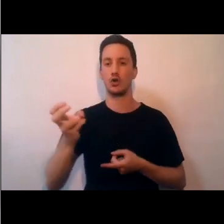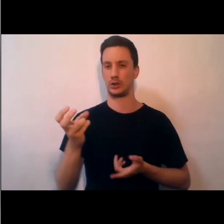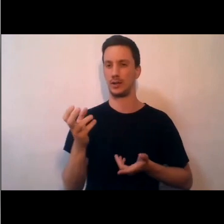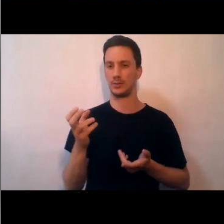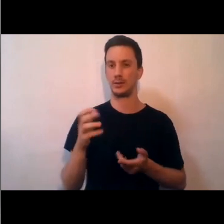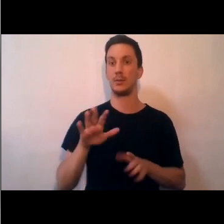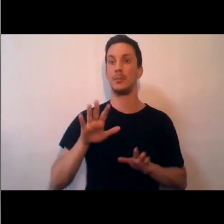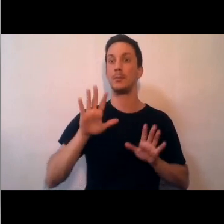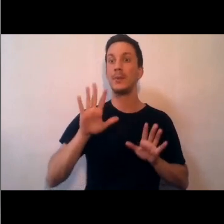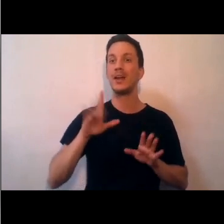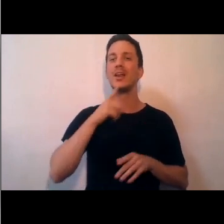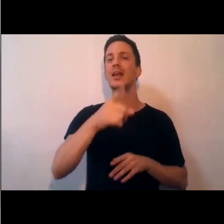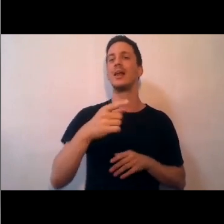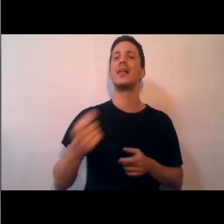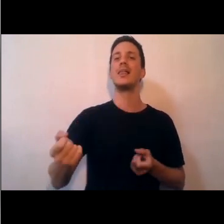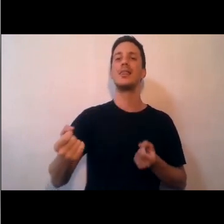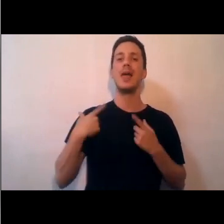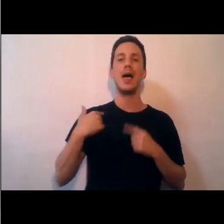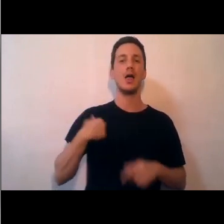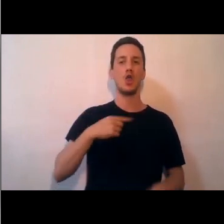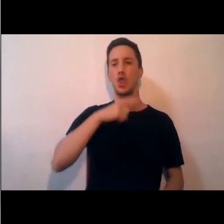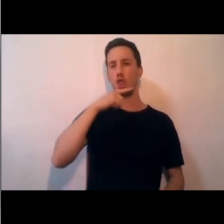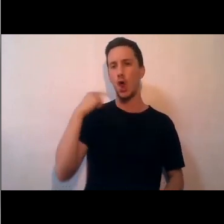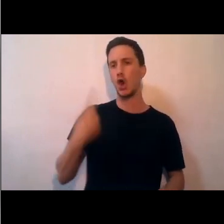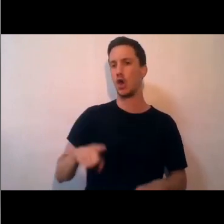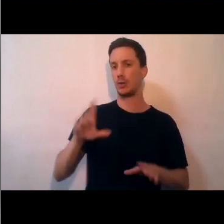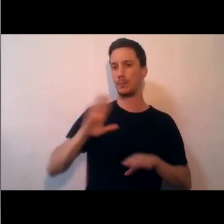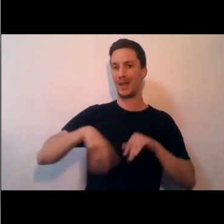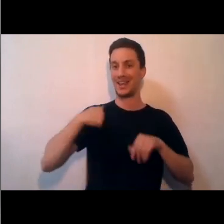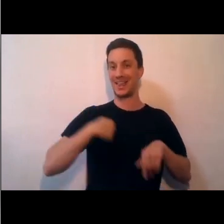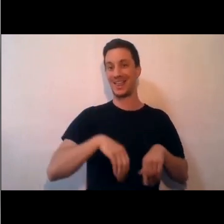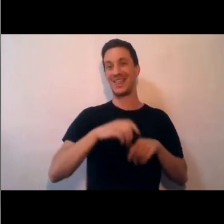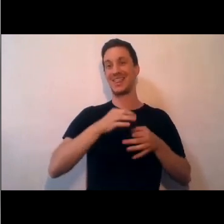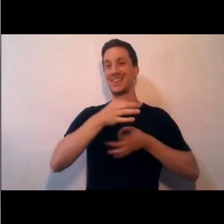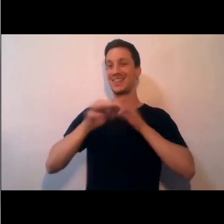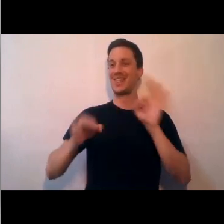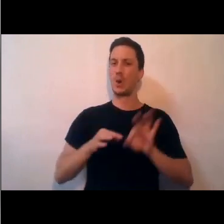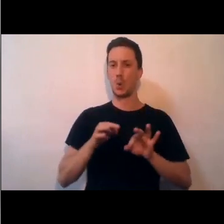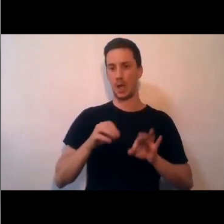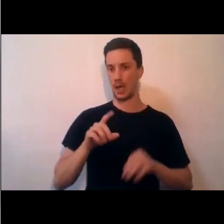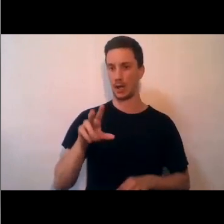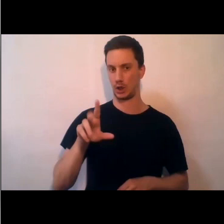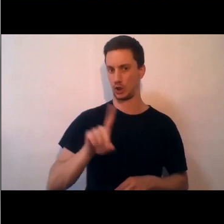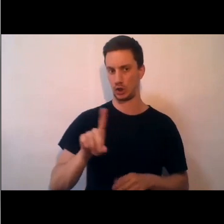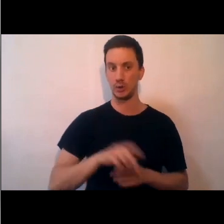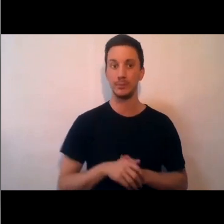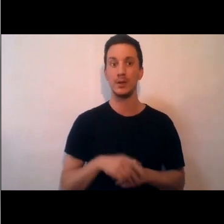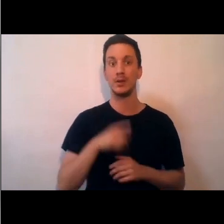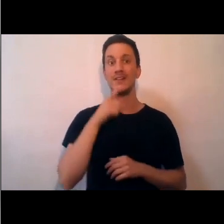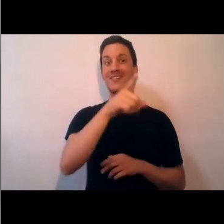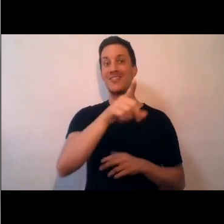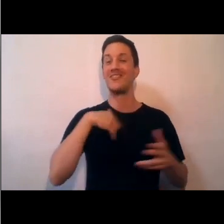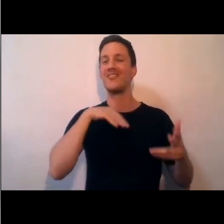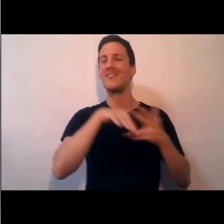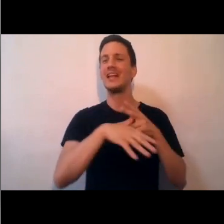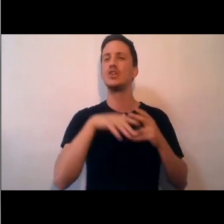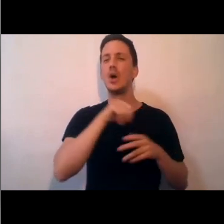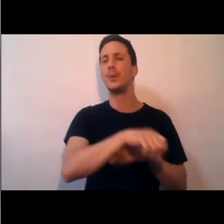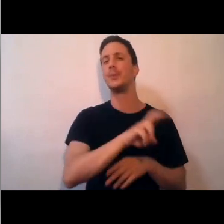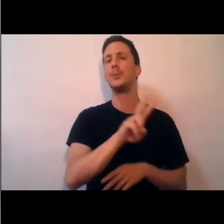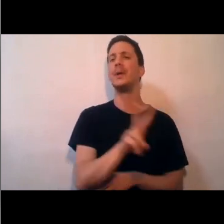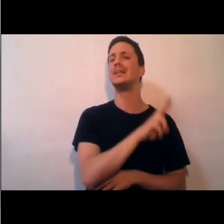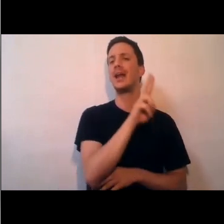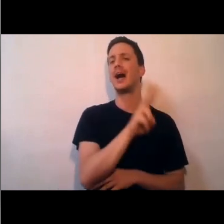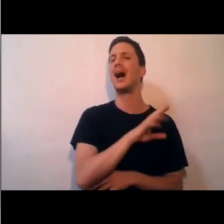no es dañina para el DNA celular. ¿Eh? Entonces, estos filtros, ¿qué ventajas tienes? Pues tienen